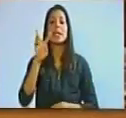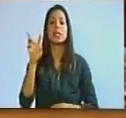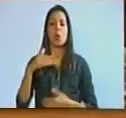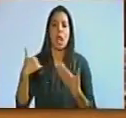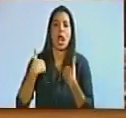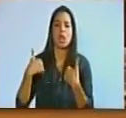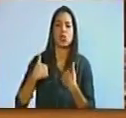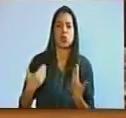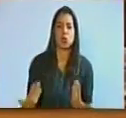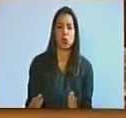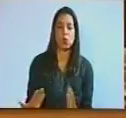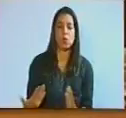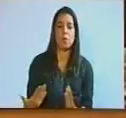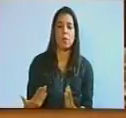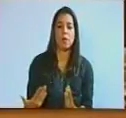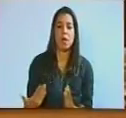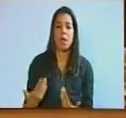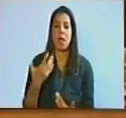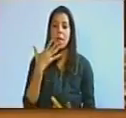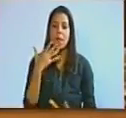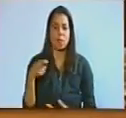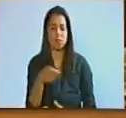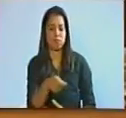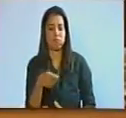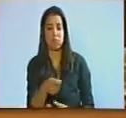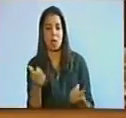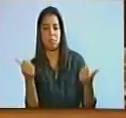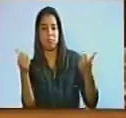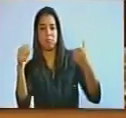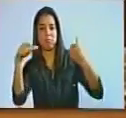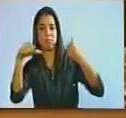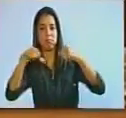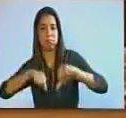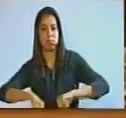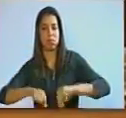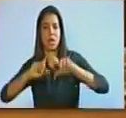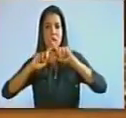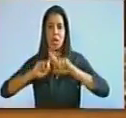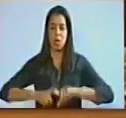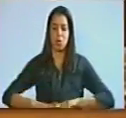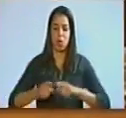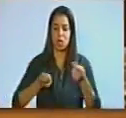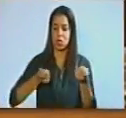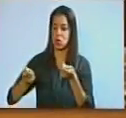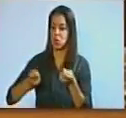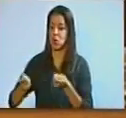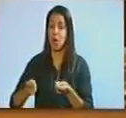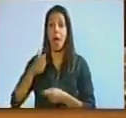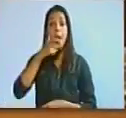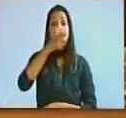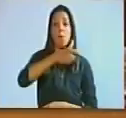que pretende la instrumentalización política de la economía para agredir al